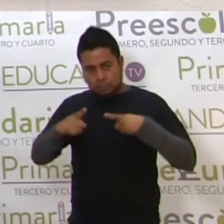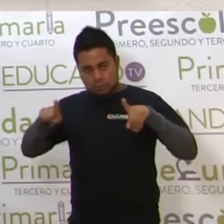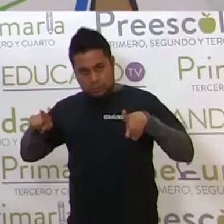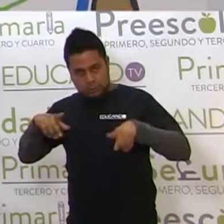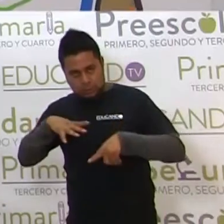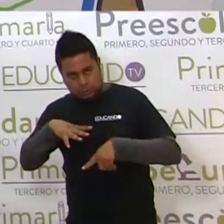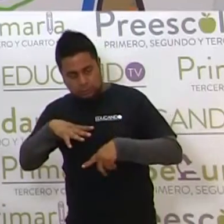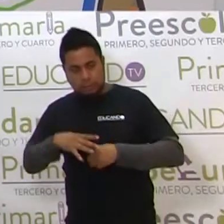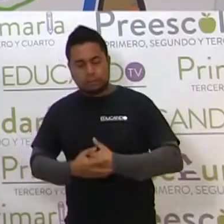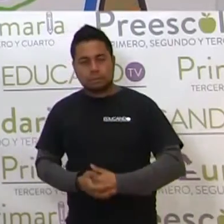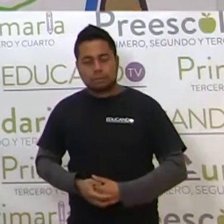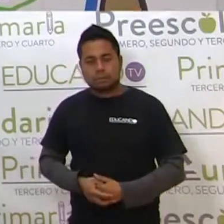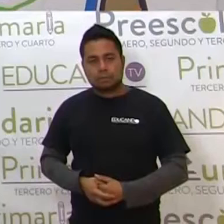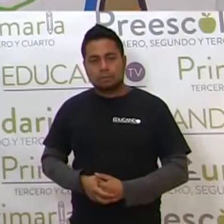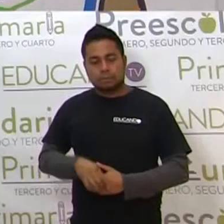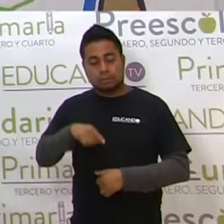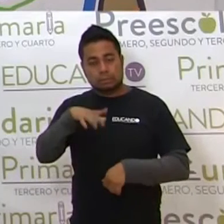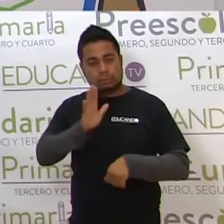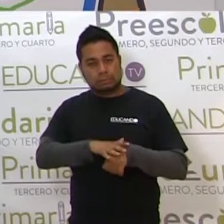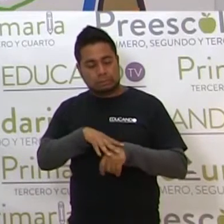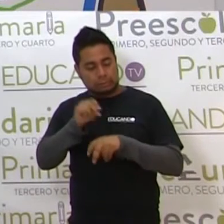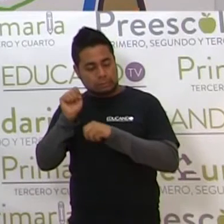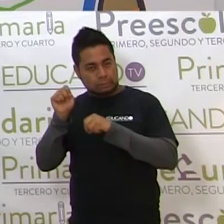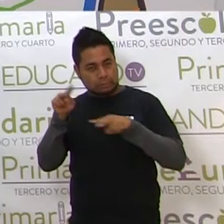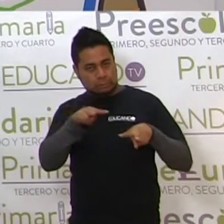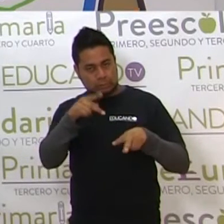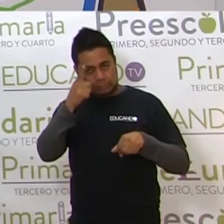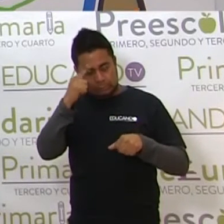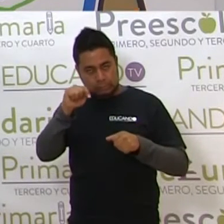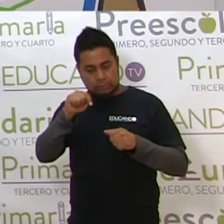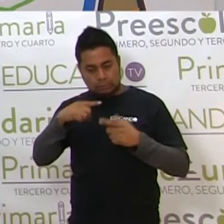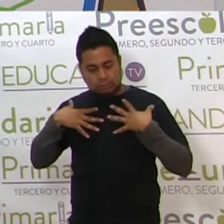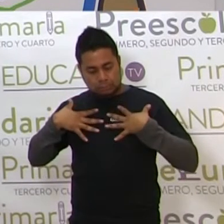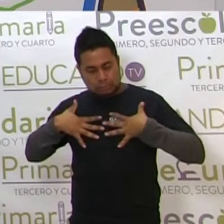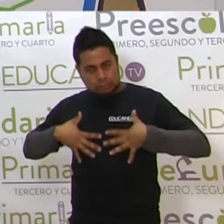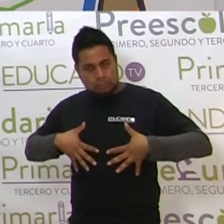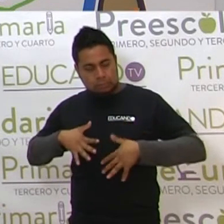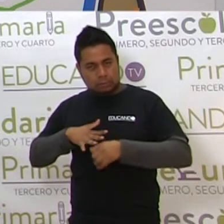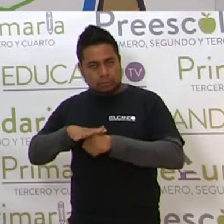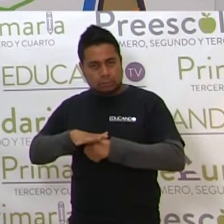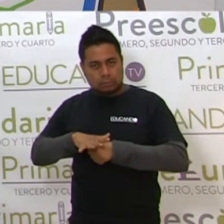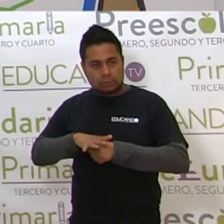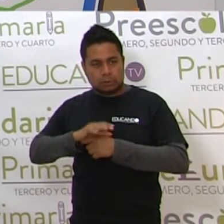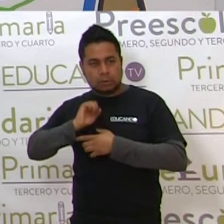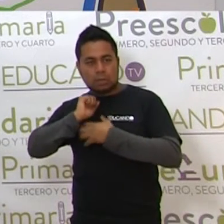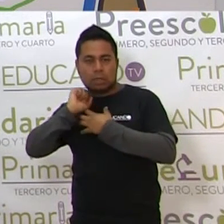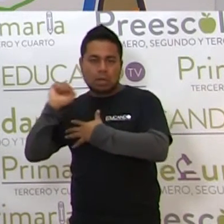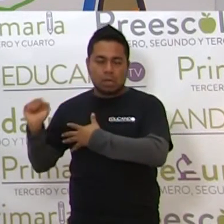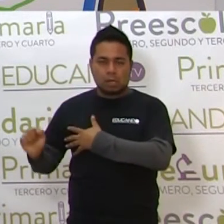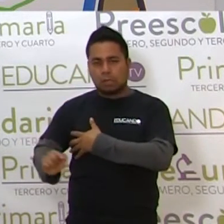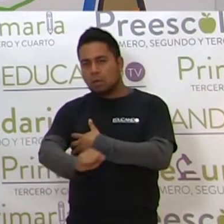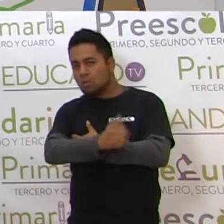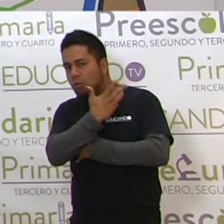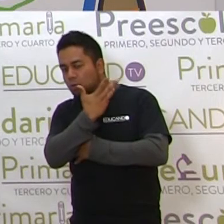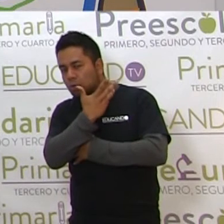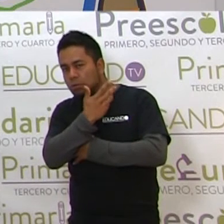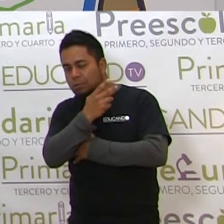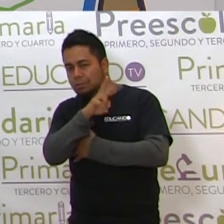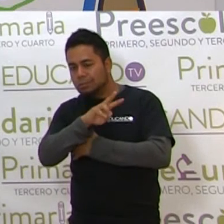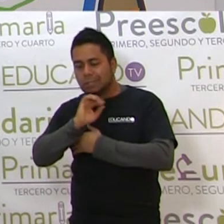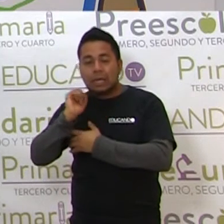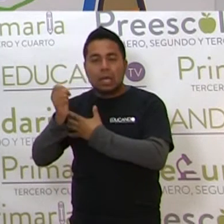diferentes lo más llamativo que tenemos en el traje Qué sería el reboso les digo que es un